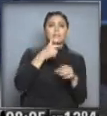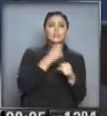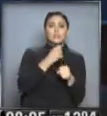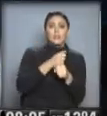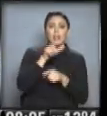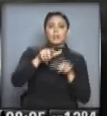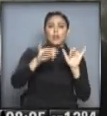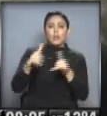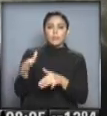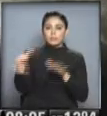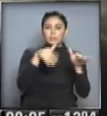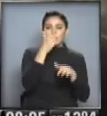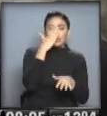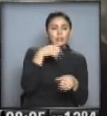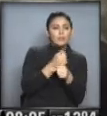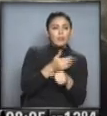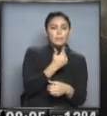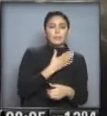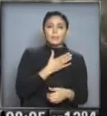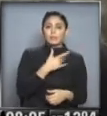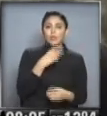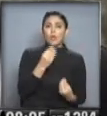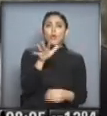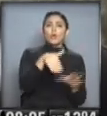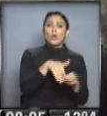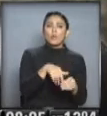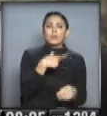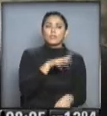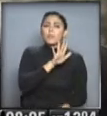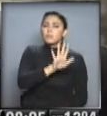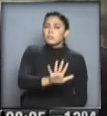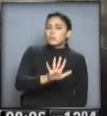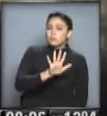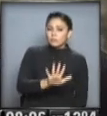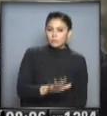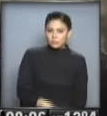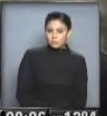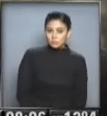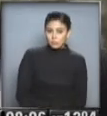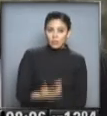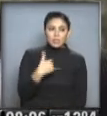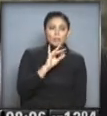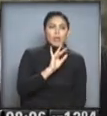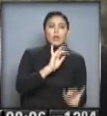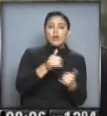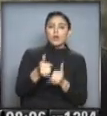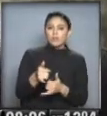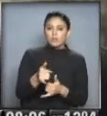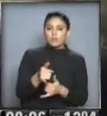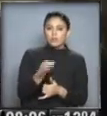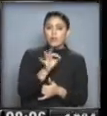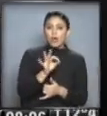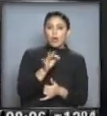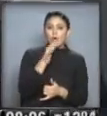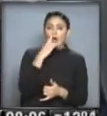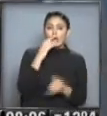reclutando a los pibes para que trabajen para ellos. ¿Cómo reclutan? Sobre la base de la amenaza, o sea, sobre la posibilidad de tener los pibes o